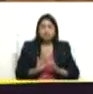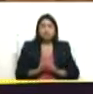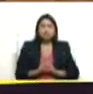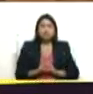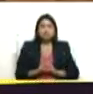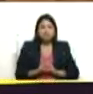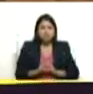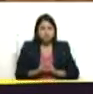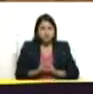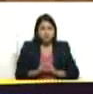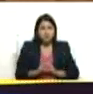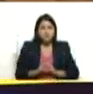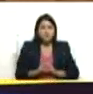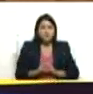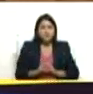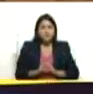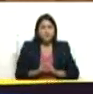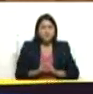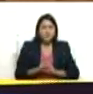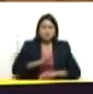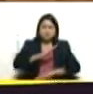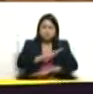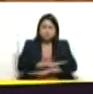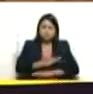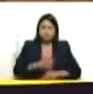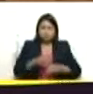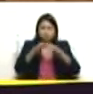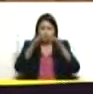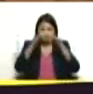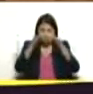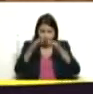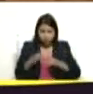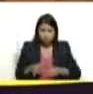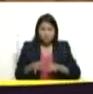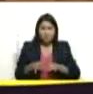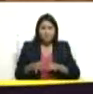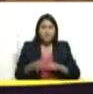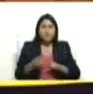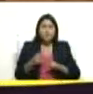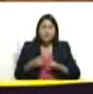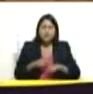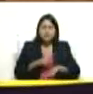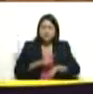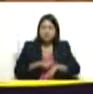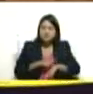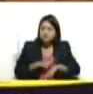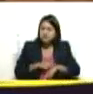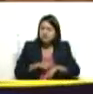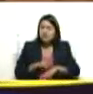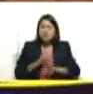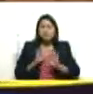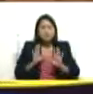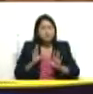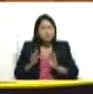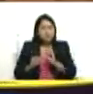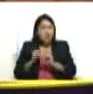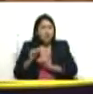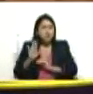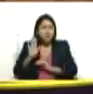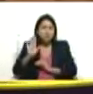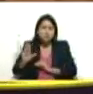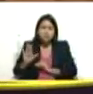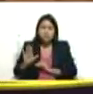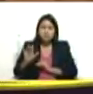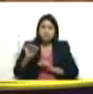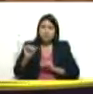Tengamos una conducta recta y dejemos al tiempo hacer prodigios. Y yo digo,